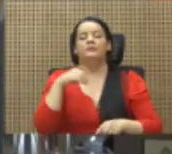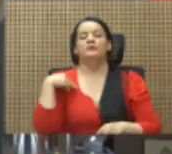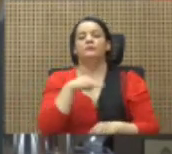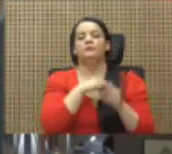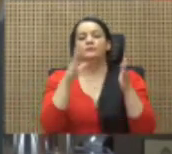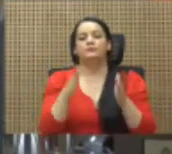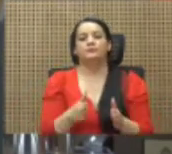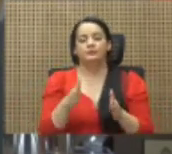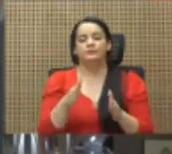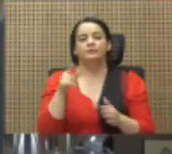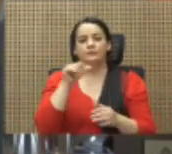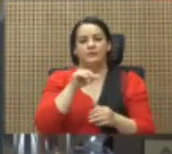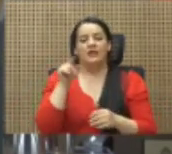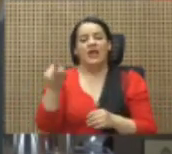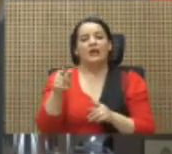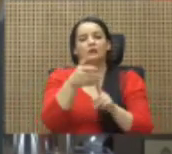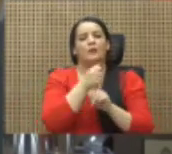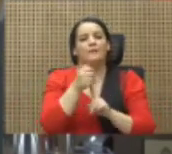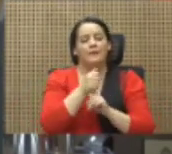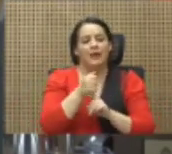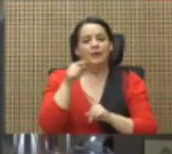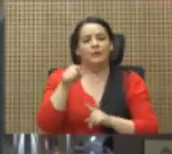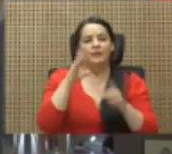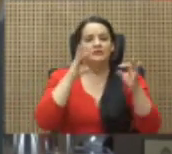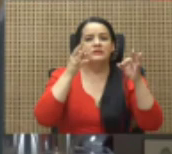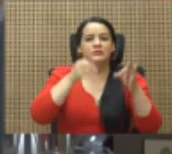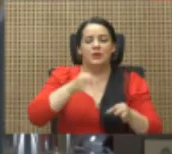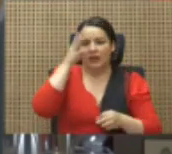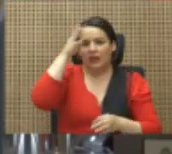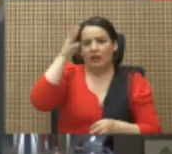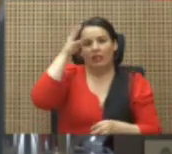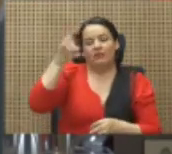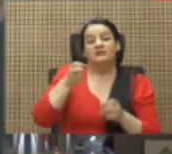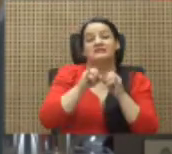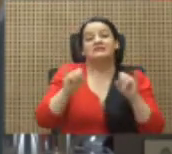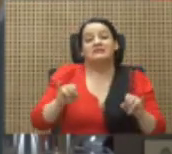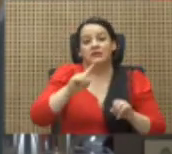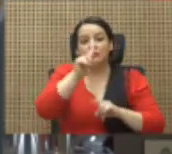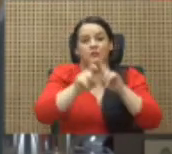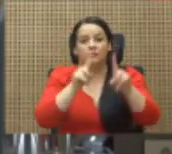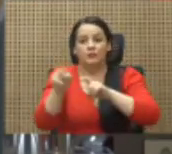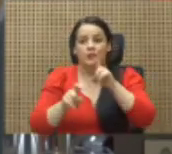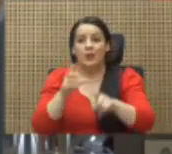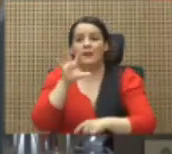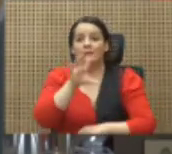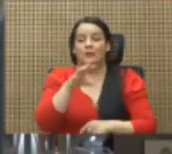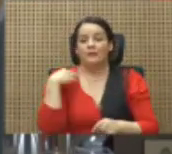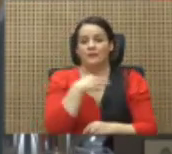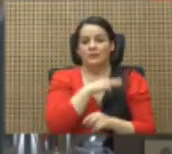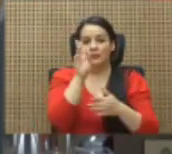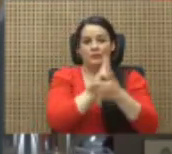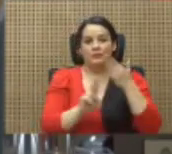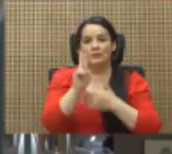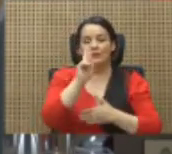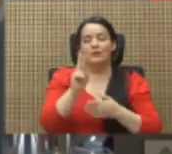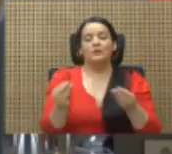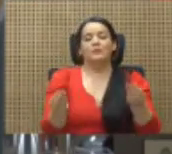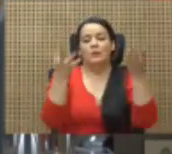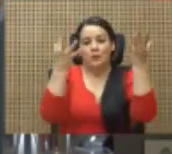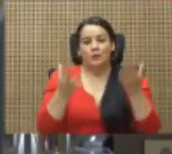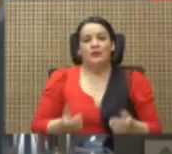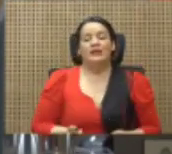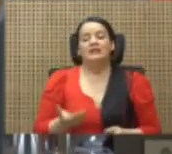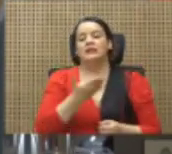decisiones improvisadas sin consultar a los expertos del propio ministerio o de las universidades públicas que históricamente